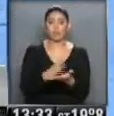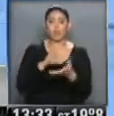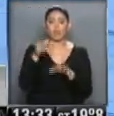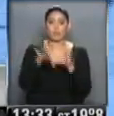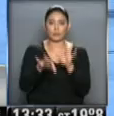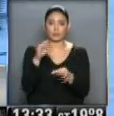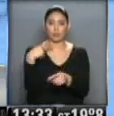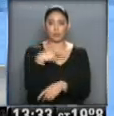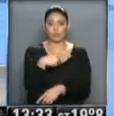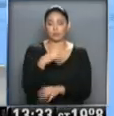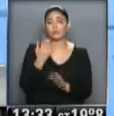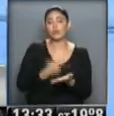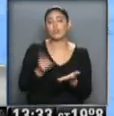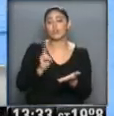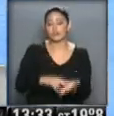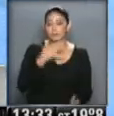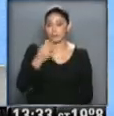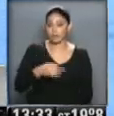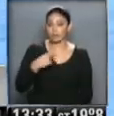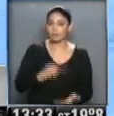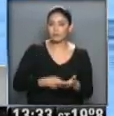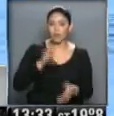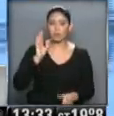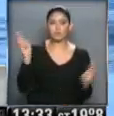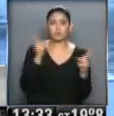urnas. Lo cierto es que, una vez más, hubo